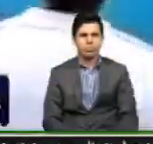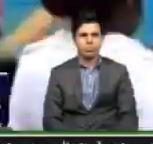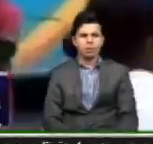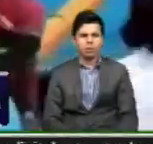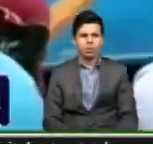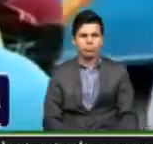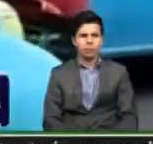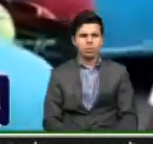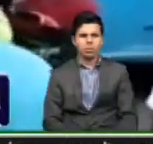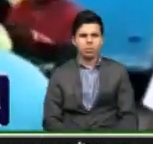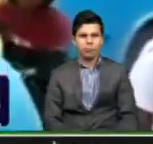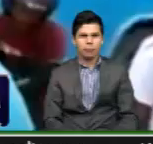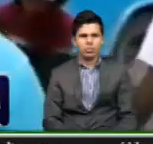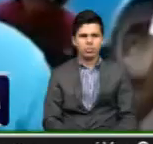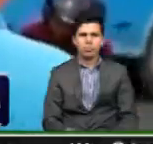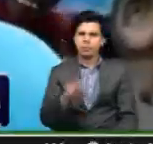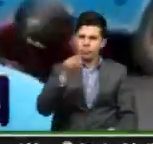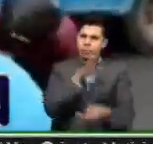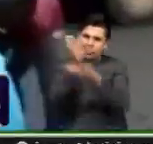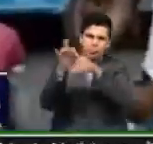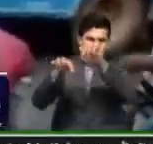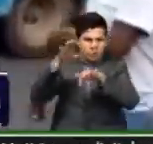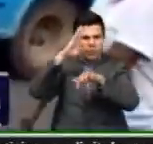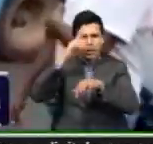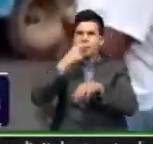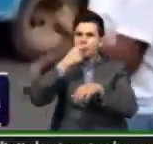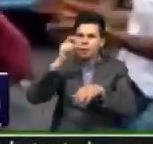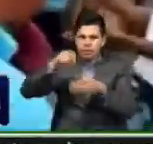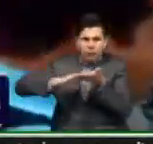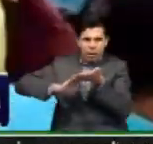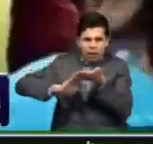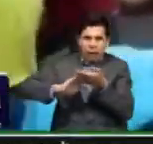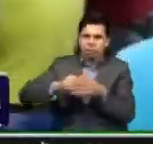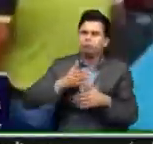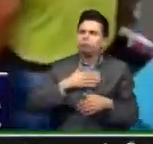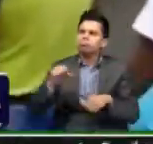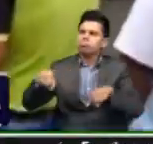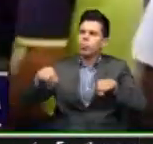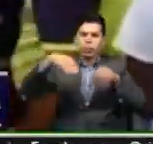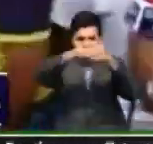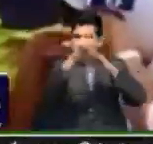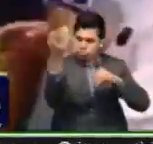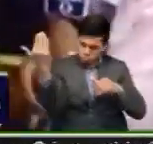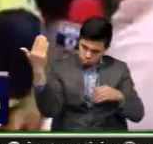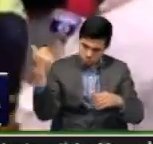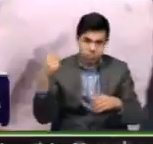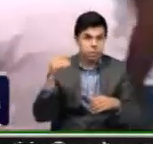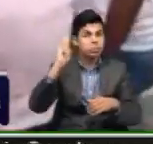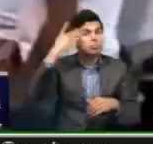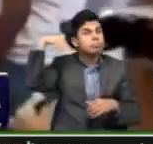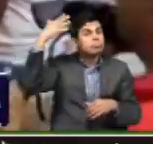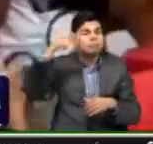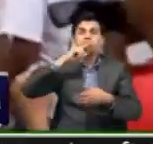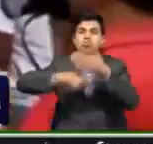Debe acudir a la Secretaría de Tránsito y hacer los trámites para reclamarla en este lugar y no exponerse a una